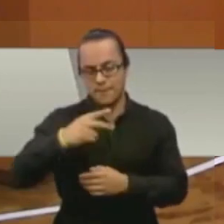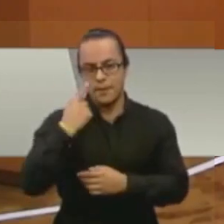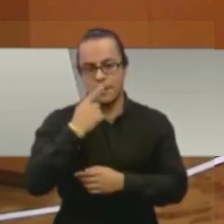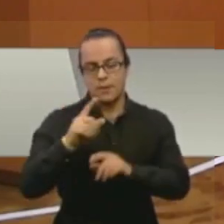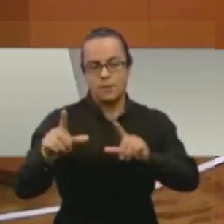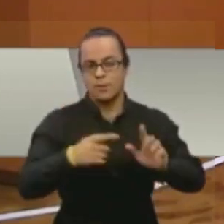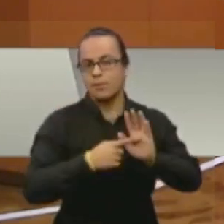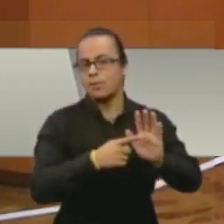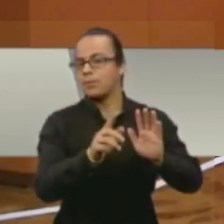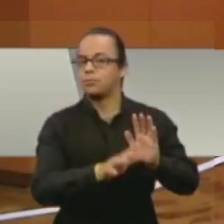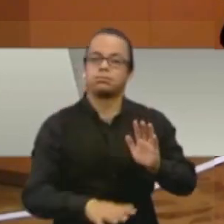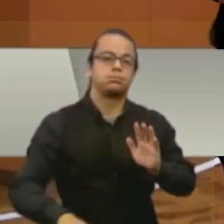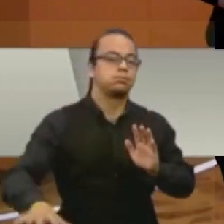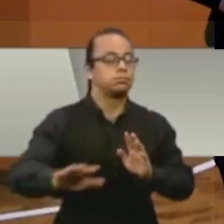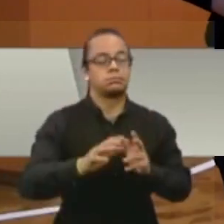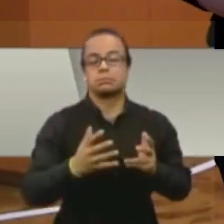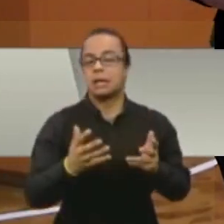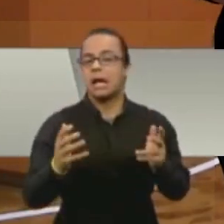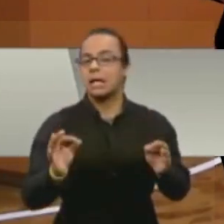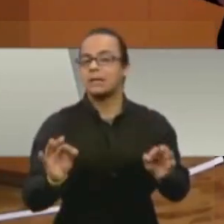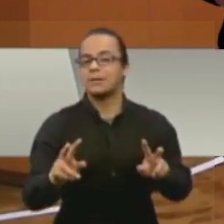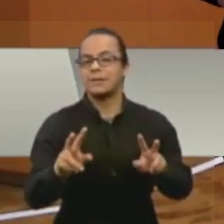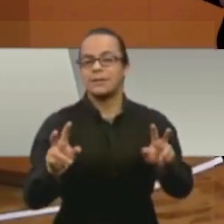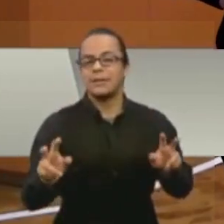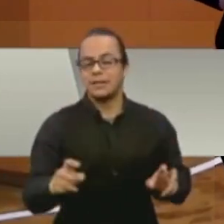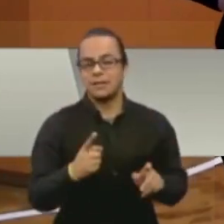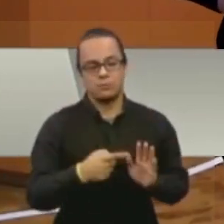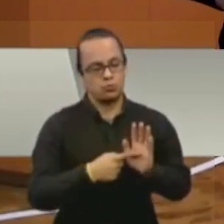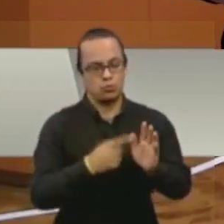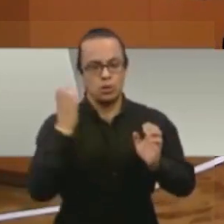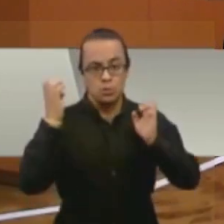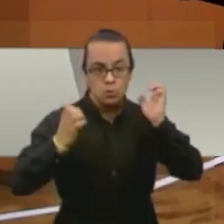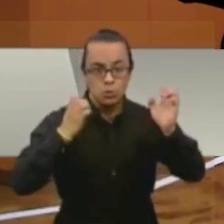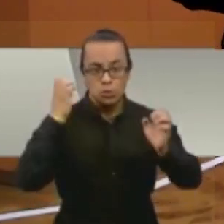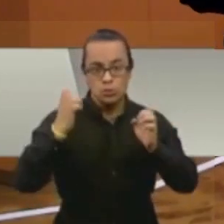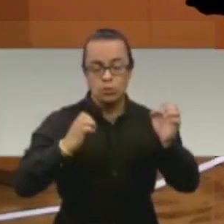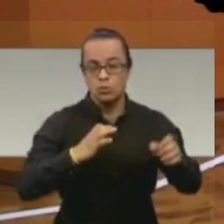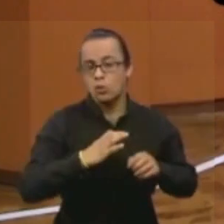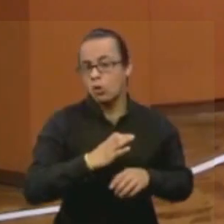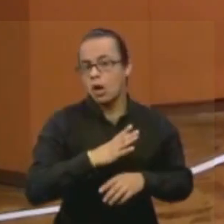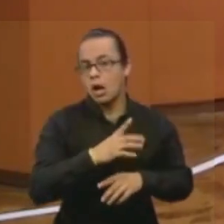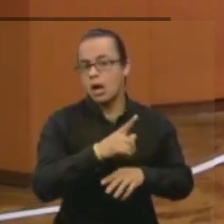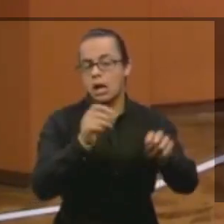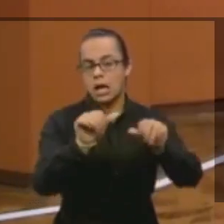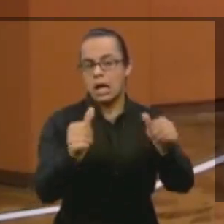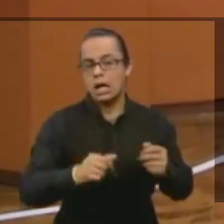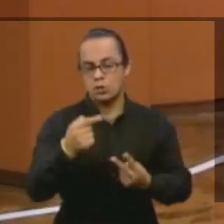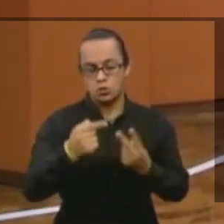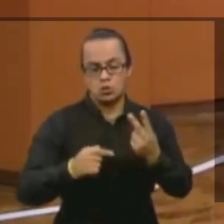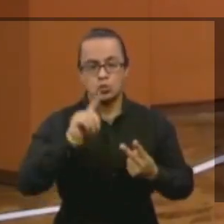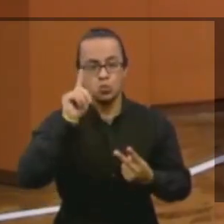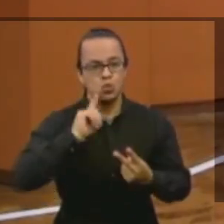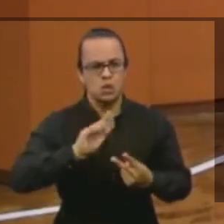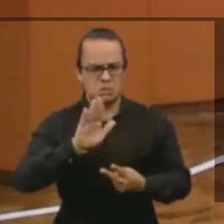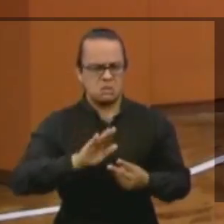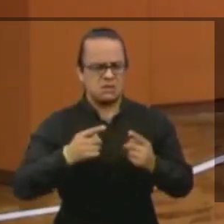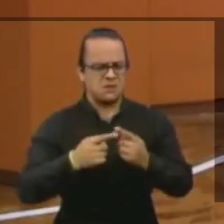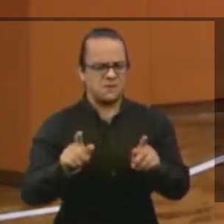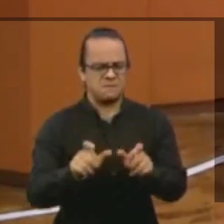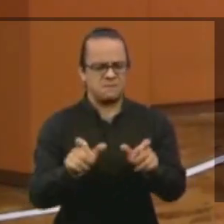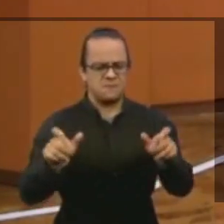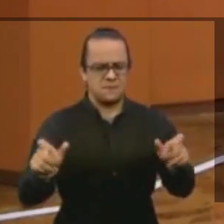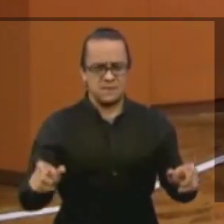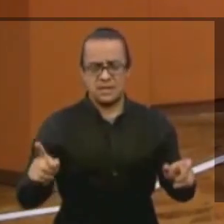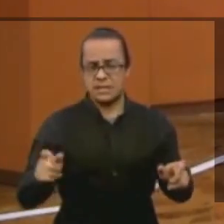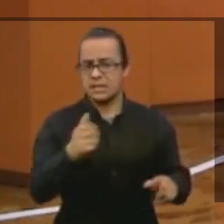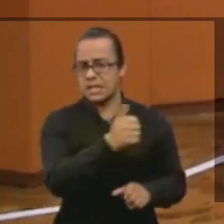gran ciudad de los palacios, es que me gustaría hoy presentarles una exposición plástica de dos mujeres aparentemente muy diferentes, de dos estados